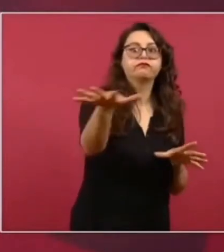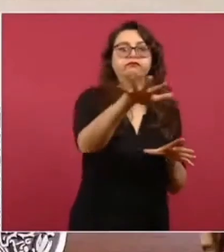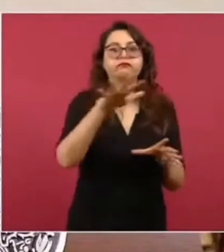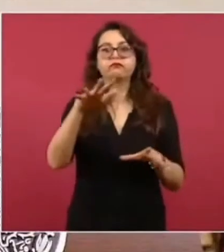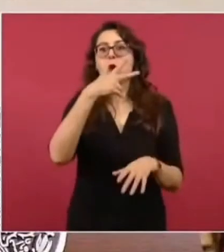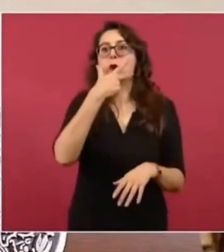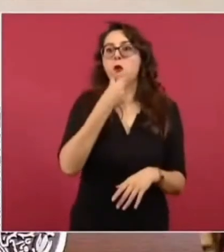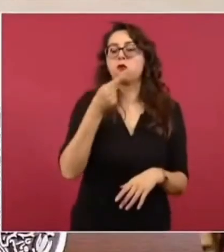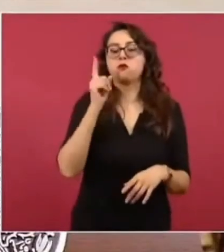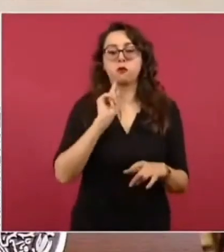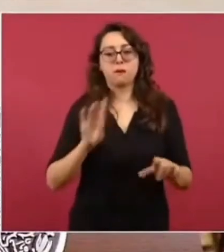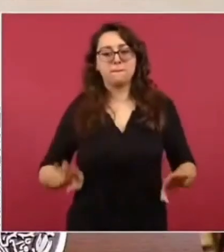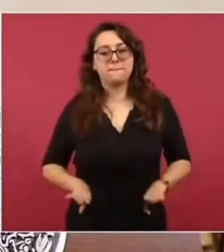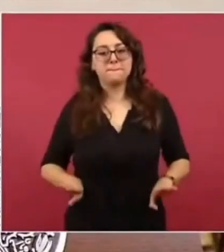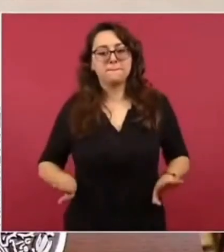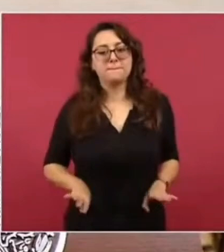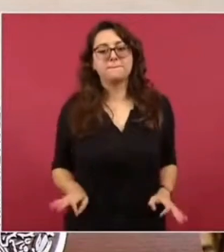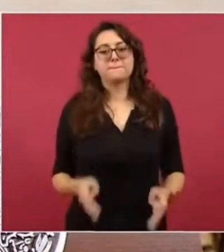hombres,